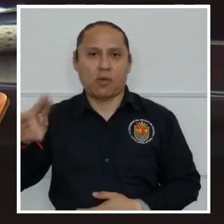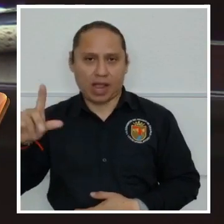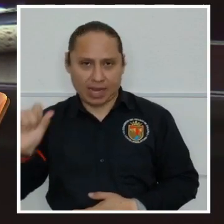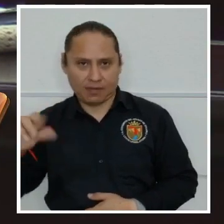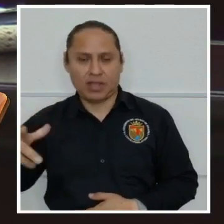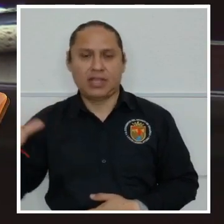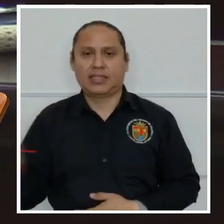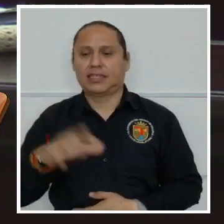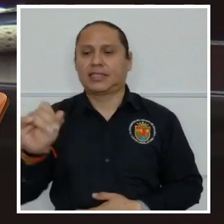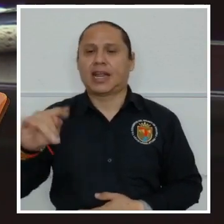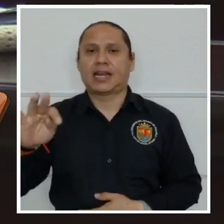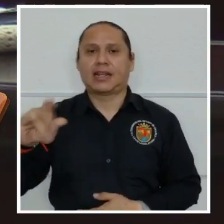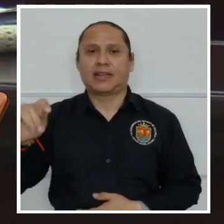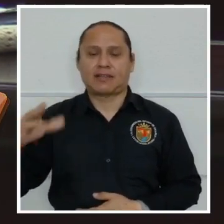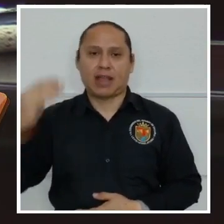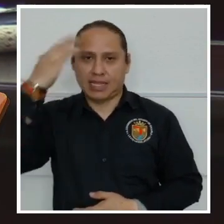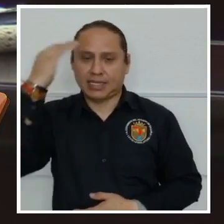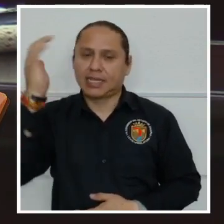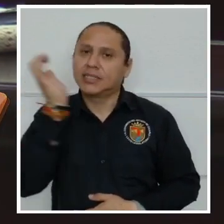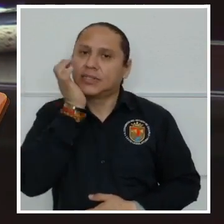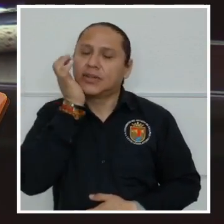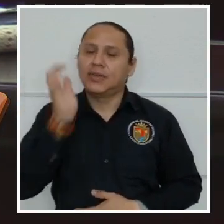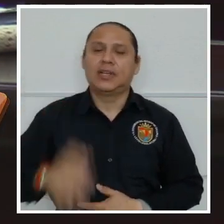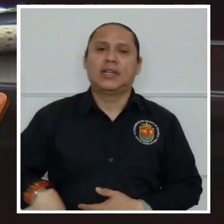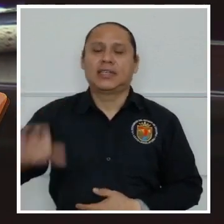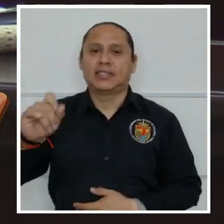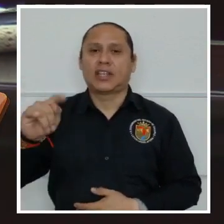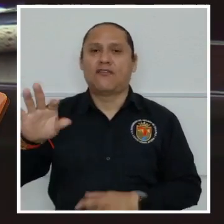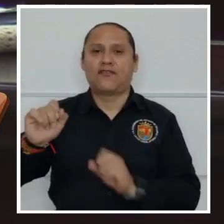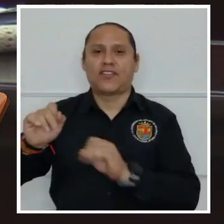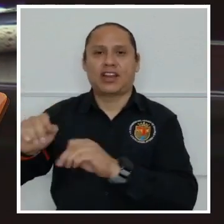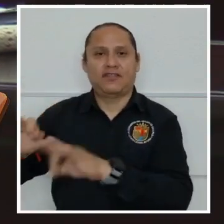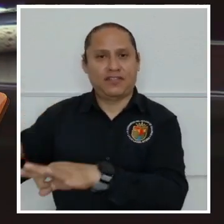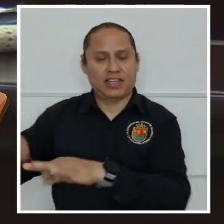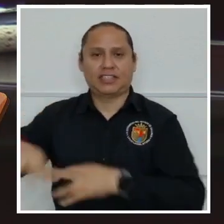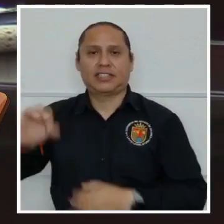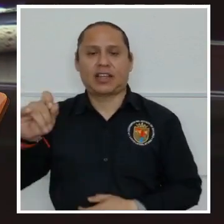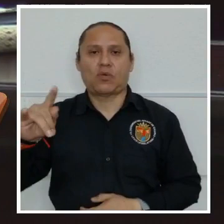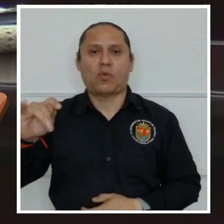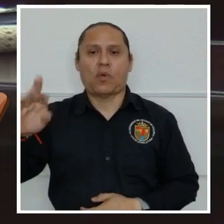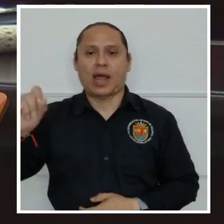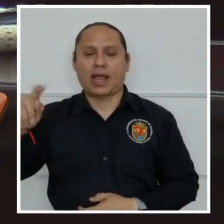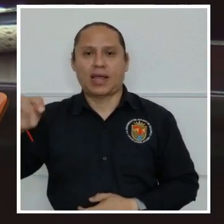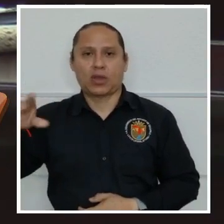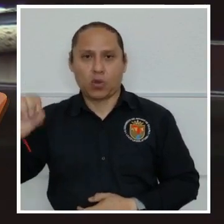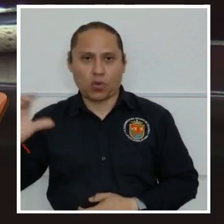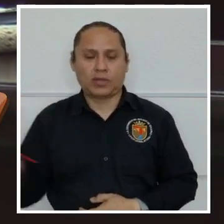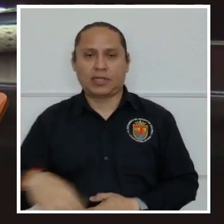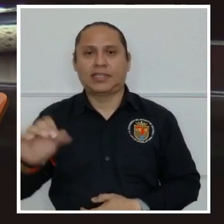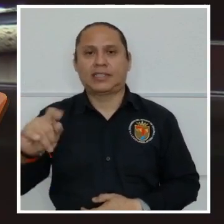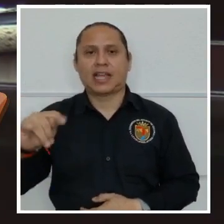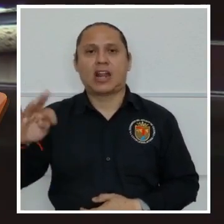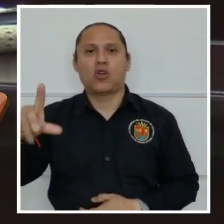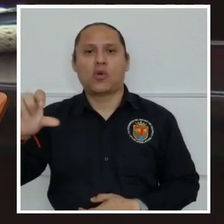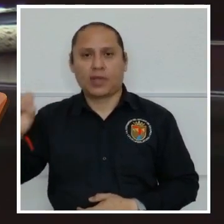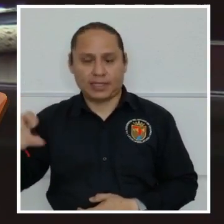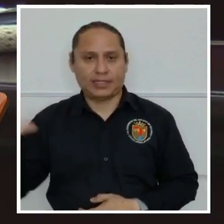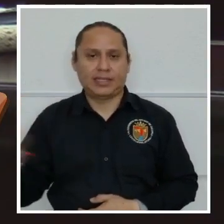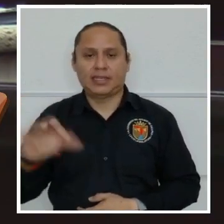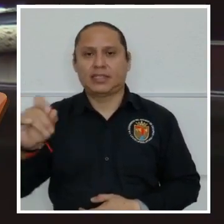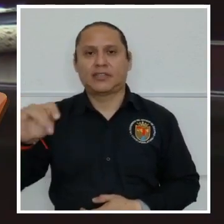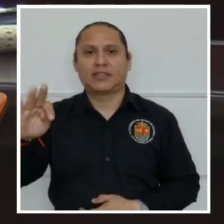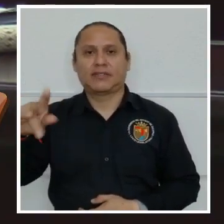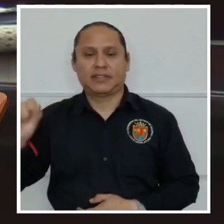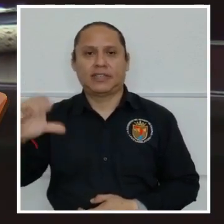Andrés Duraznal, San Cristóbal de las Casas, San Fernando, San Juan Cancuc, San Lucas, Santiago El